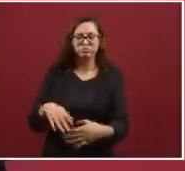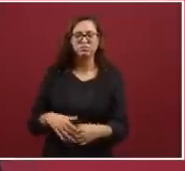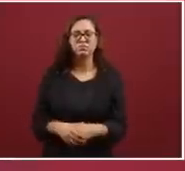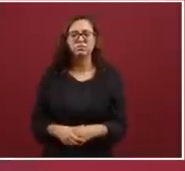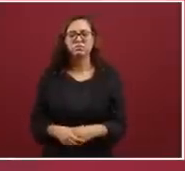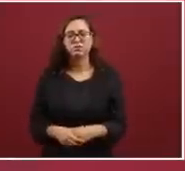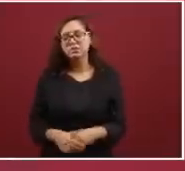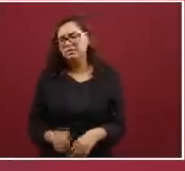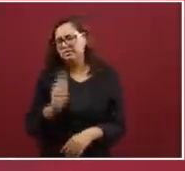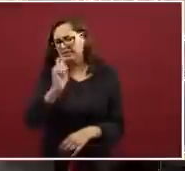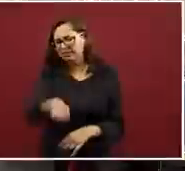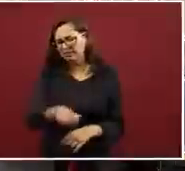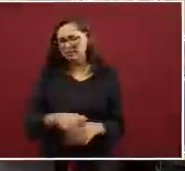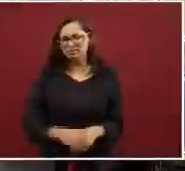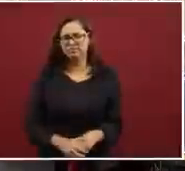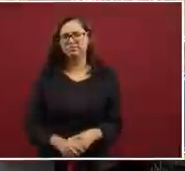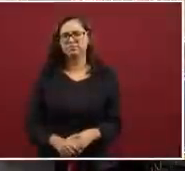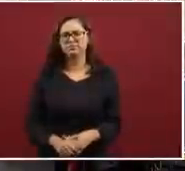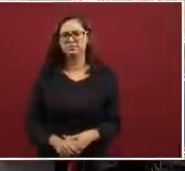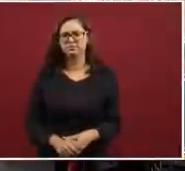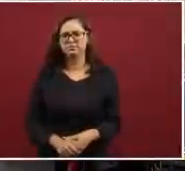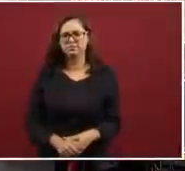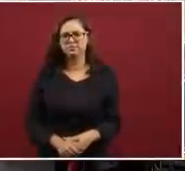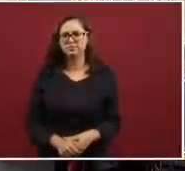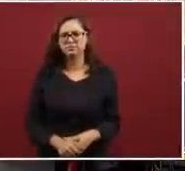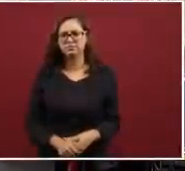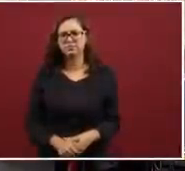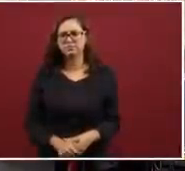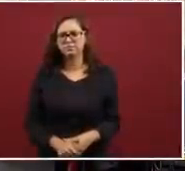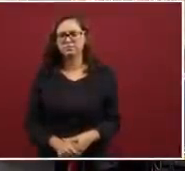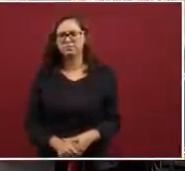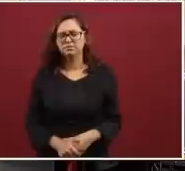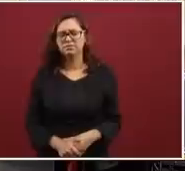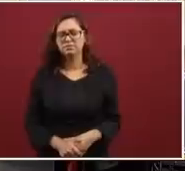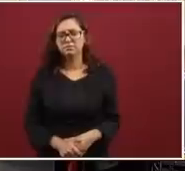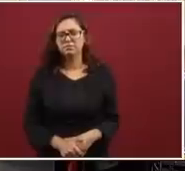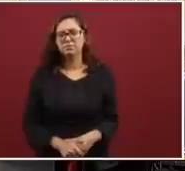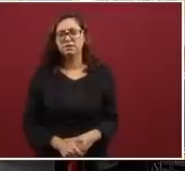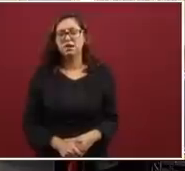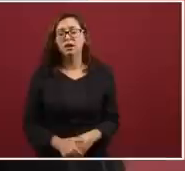¿Y esto qué significa? De que la hacienda pública